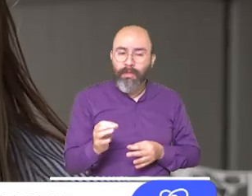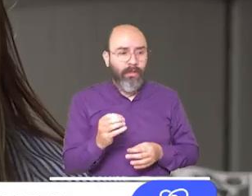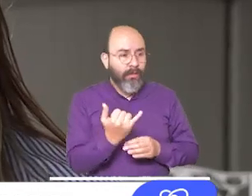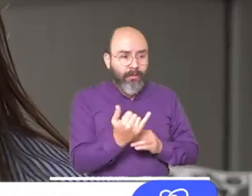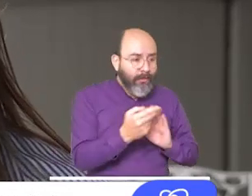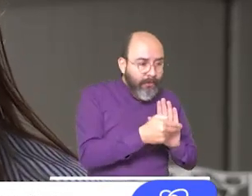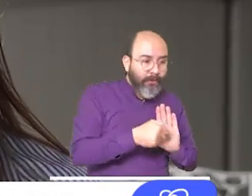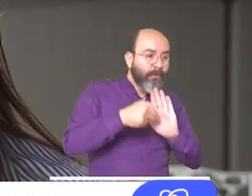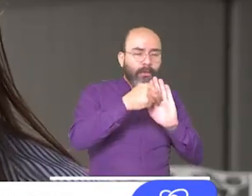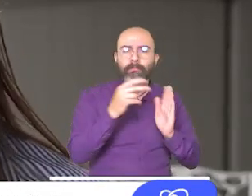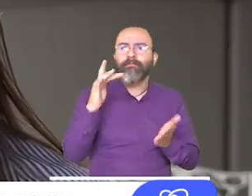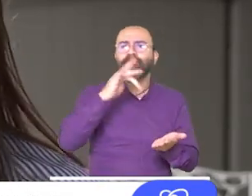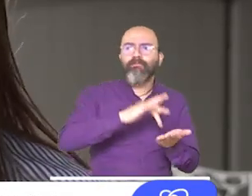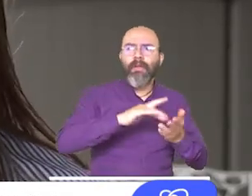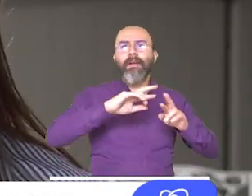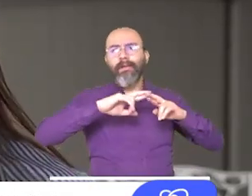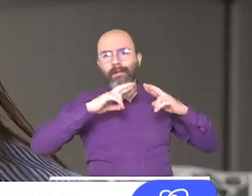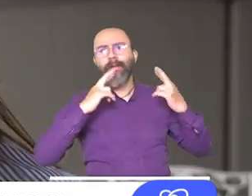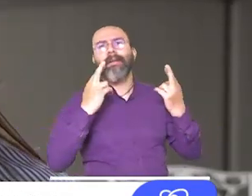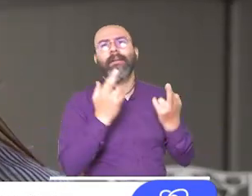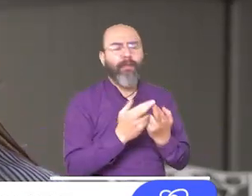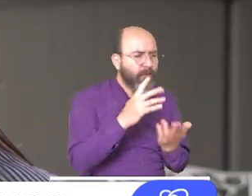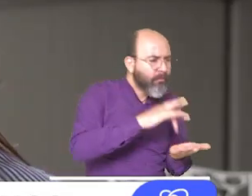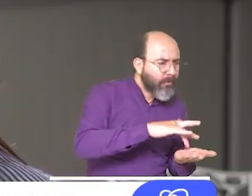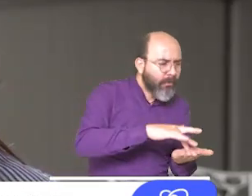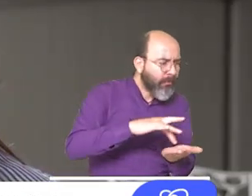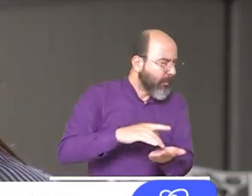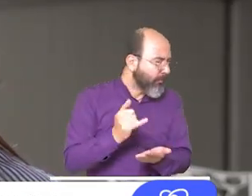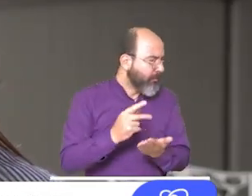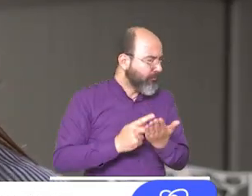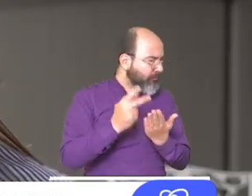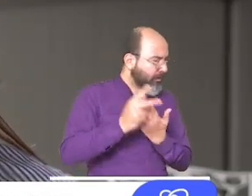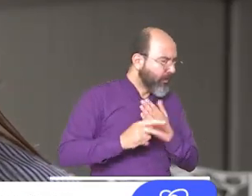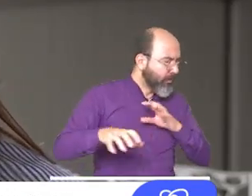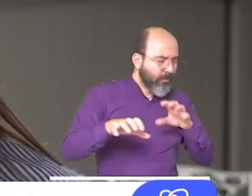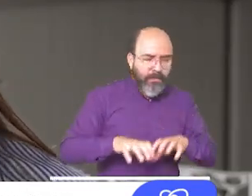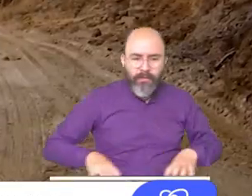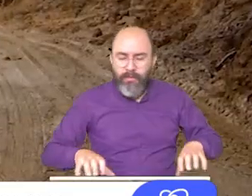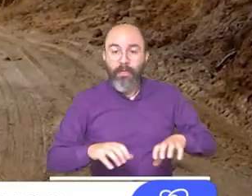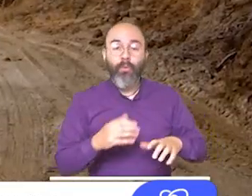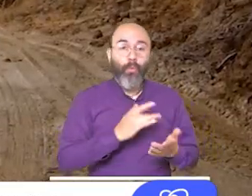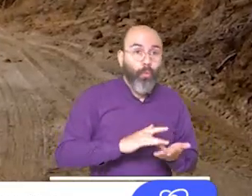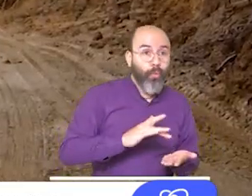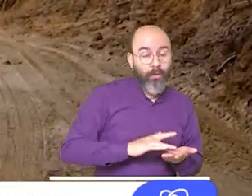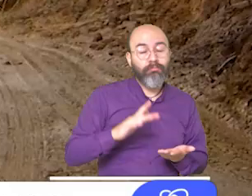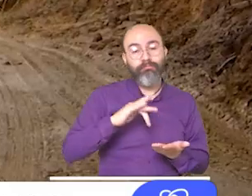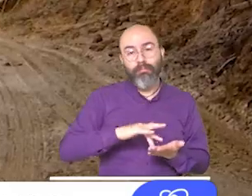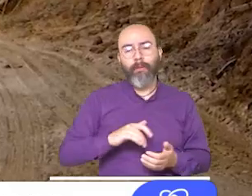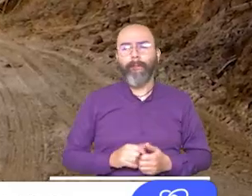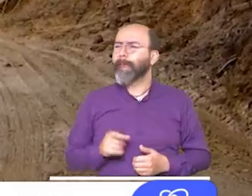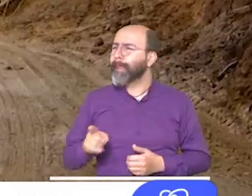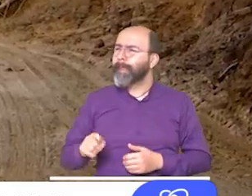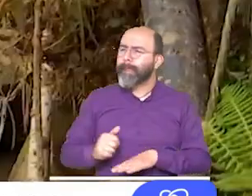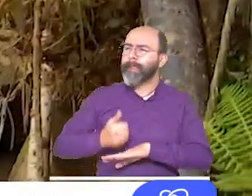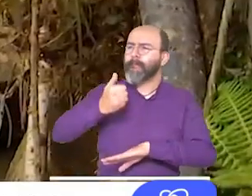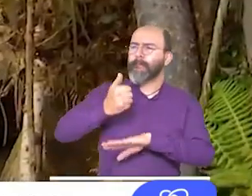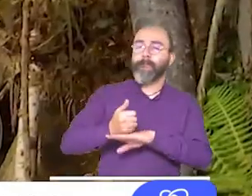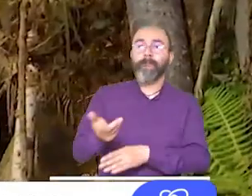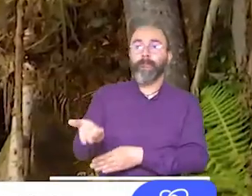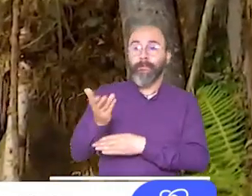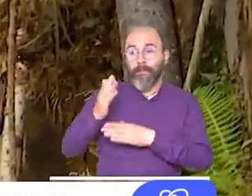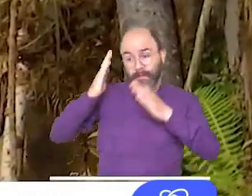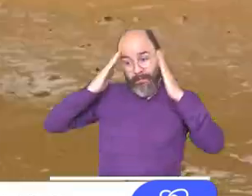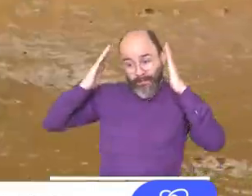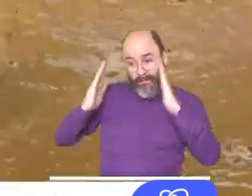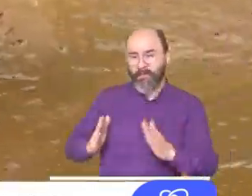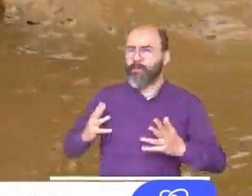reuniendo para digamos activar los planes de acción frente a las posibles emergencias que se pueden presentar las autoridades piden a los ciudadanos estar atentos a